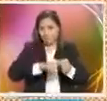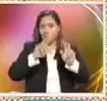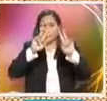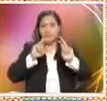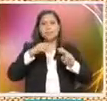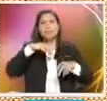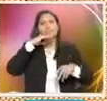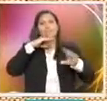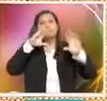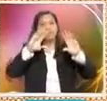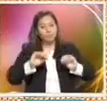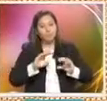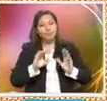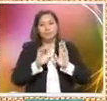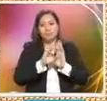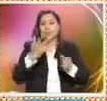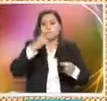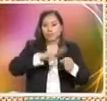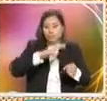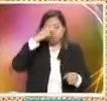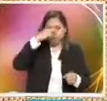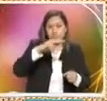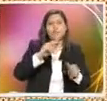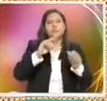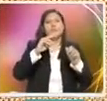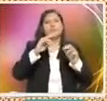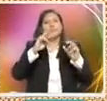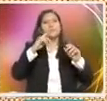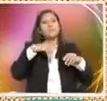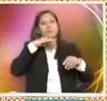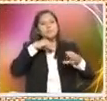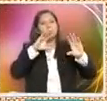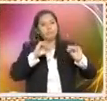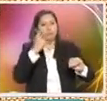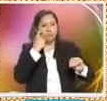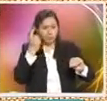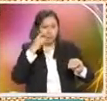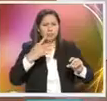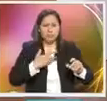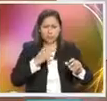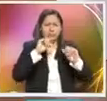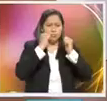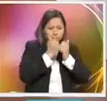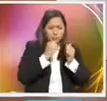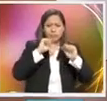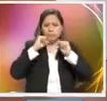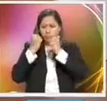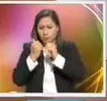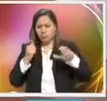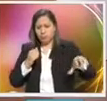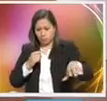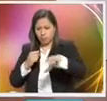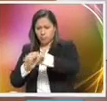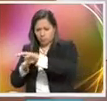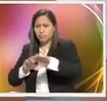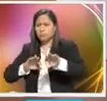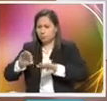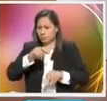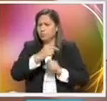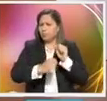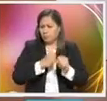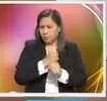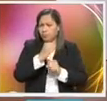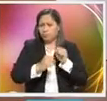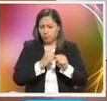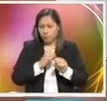de autismo. Sí. Una es la Clínica Mexicana de Autismo. Ya. Hay varias asociaciones muy buenas que están trabajando y que ya llevan algunos años